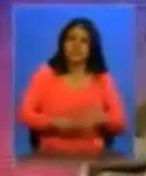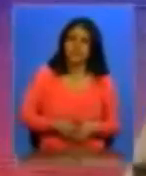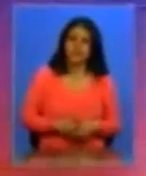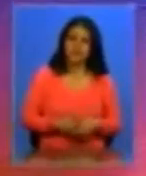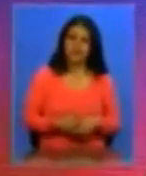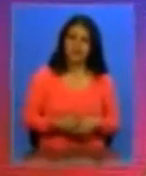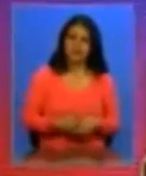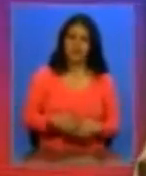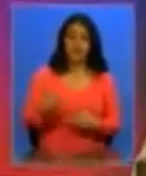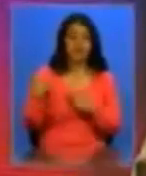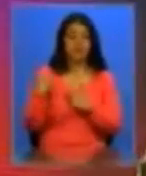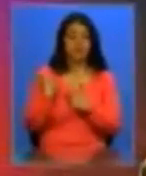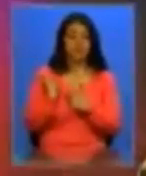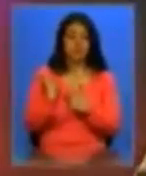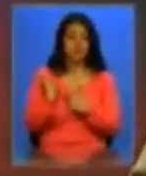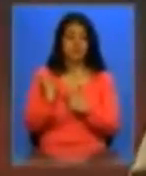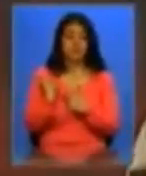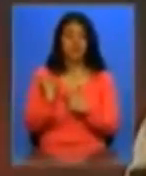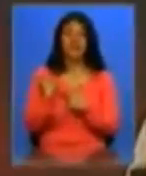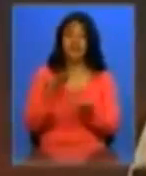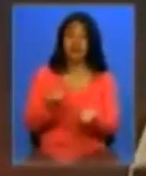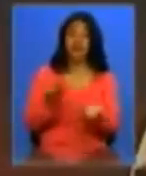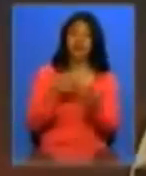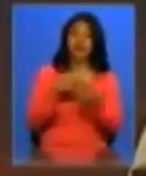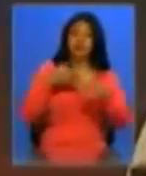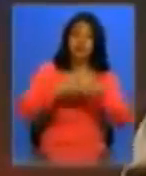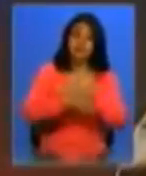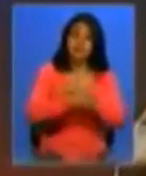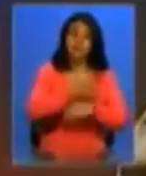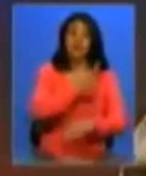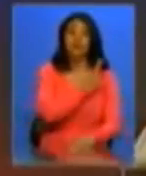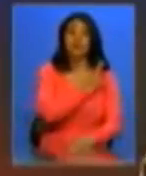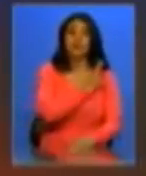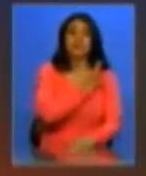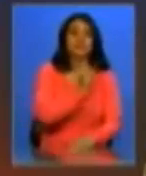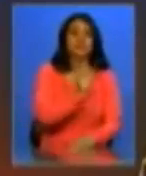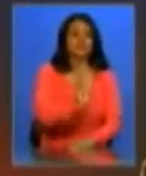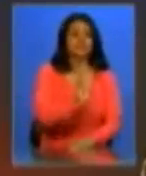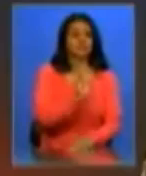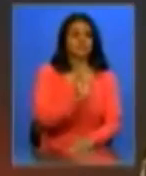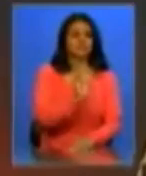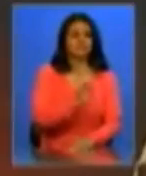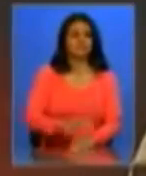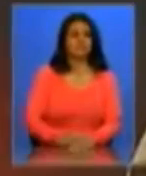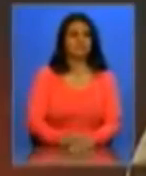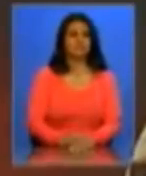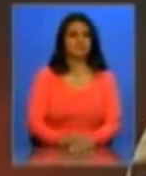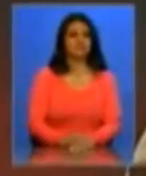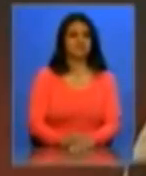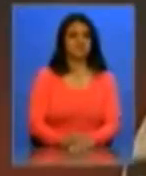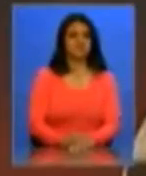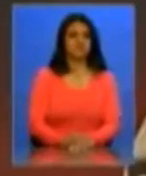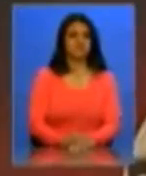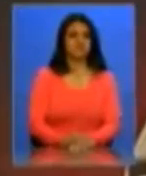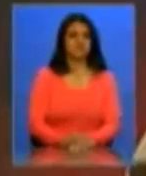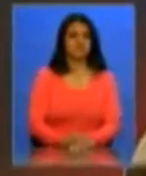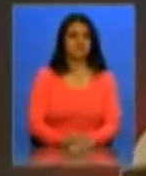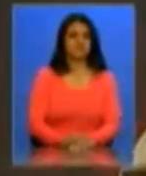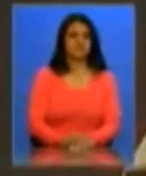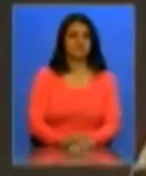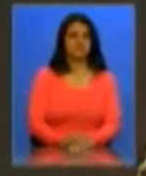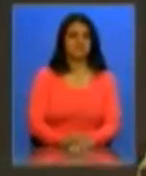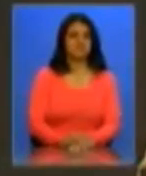falta de responsabilidad. Entonces, regresar a la academia, que es en muchas cosas lo contrario que la vida política, al